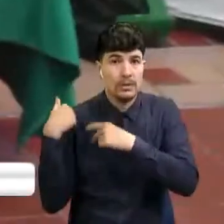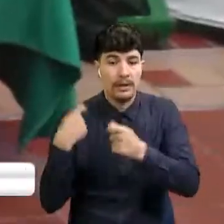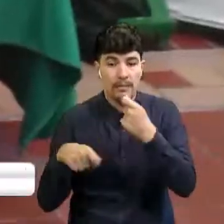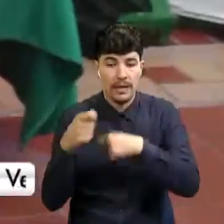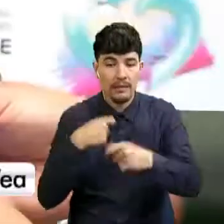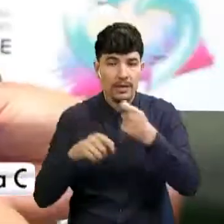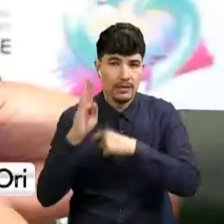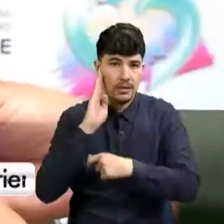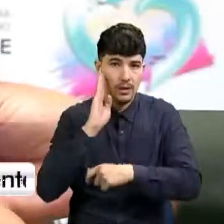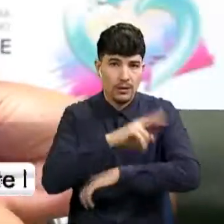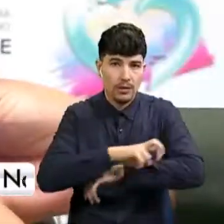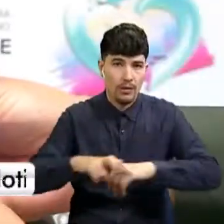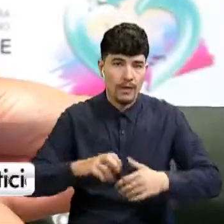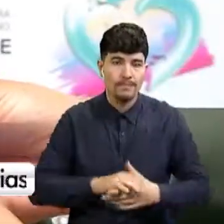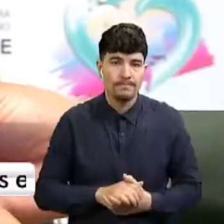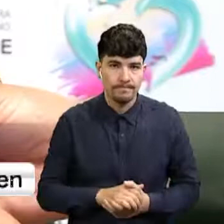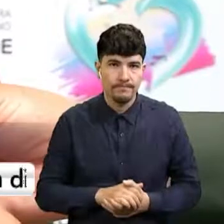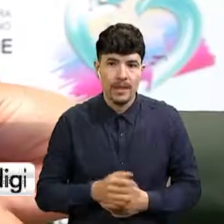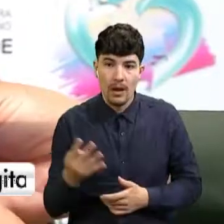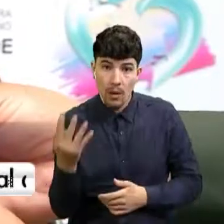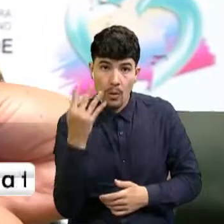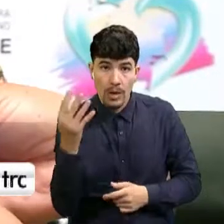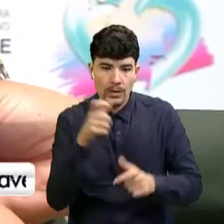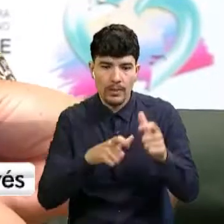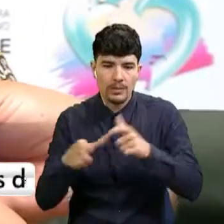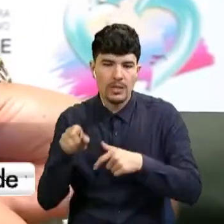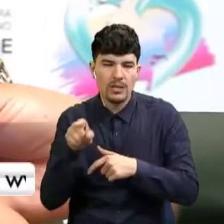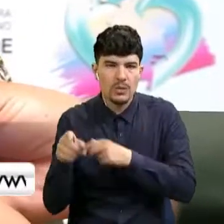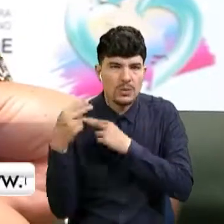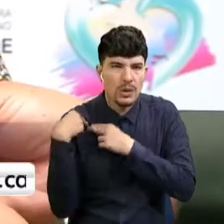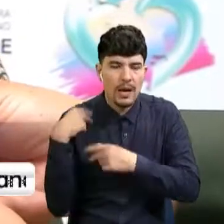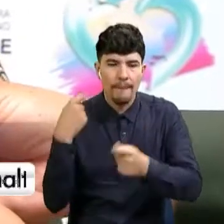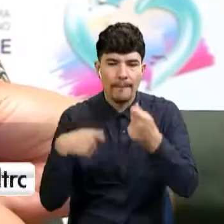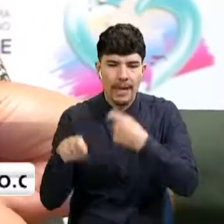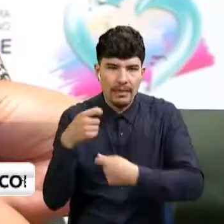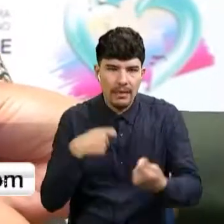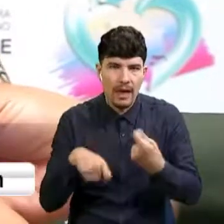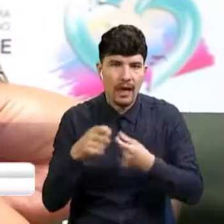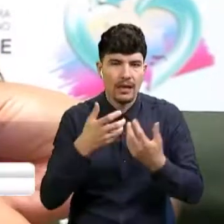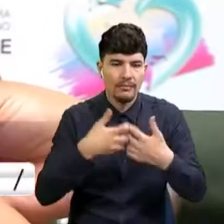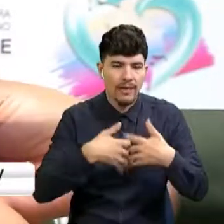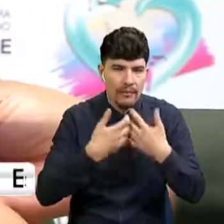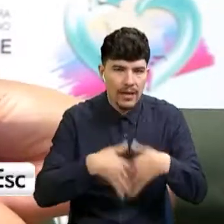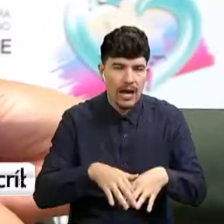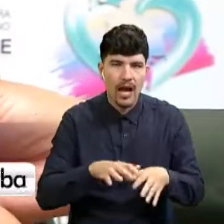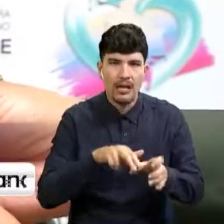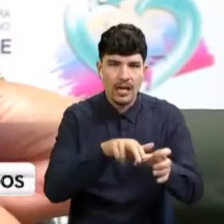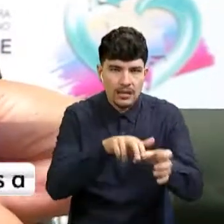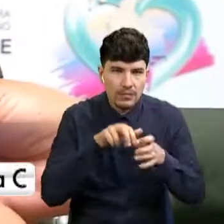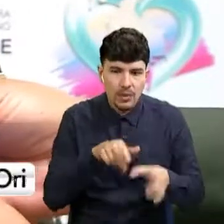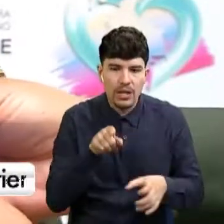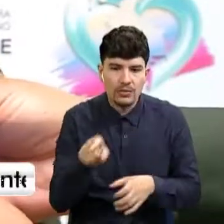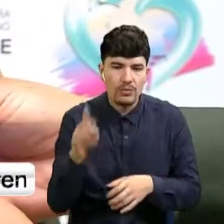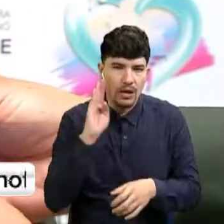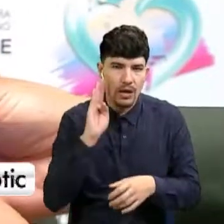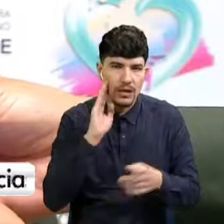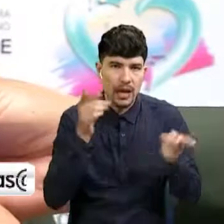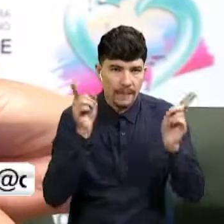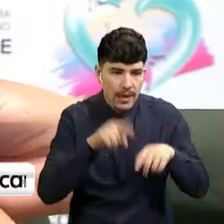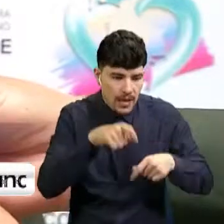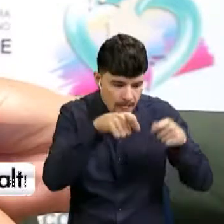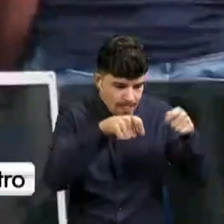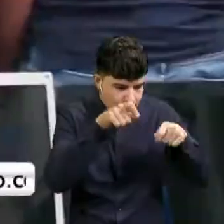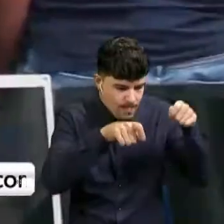celulares robados se encuentran vinculados al tráfico y venta de celulares hurtados a la manipulación de estos